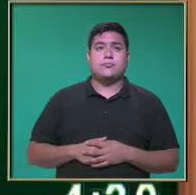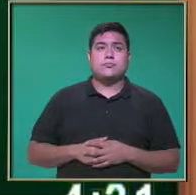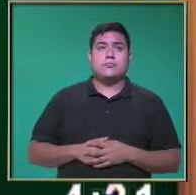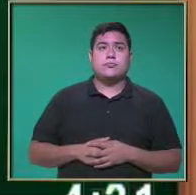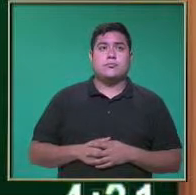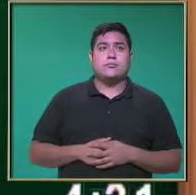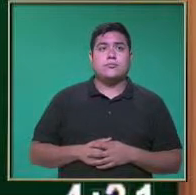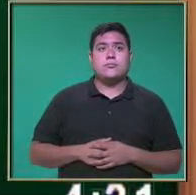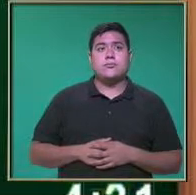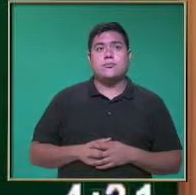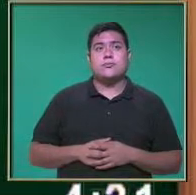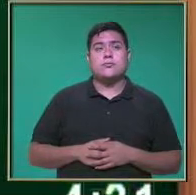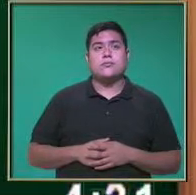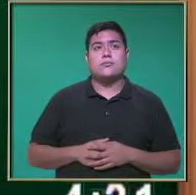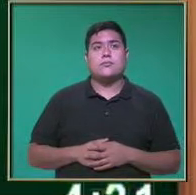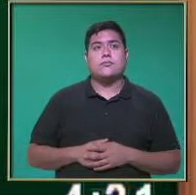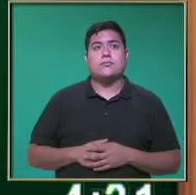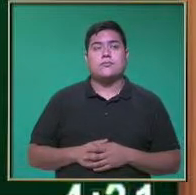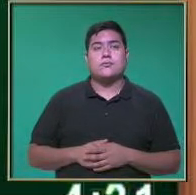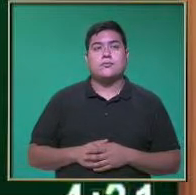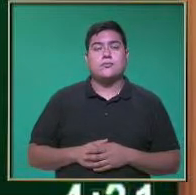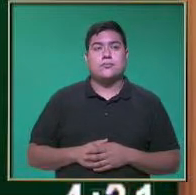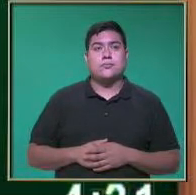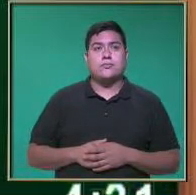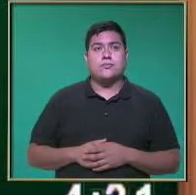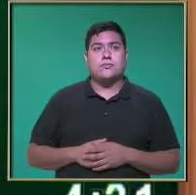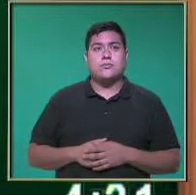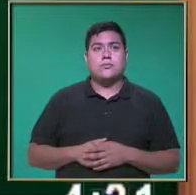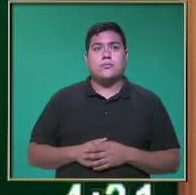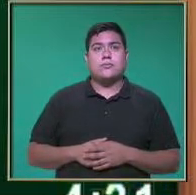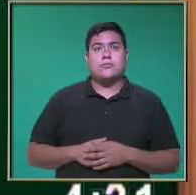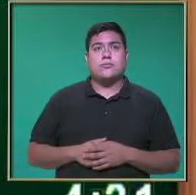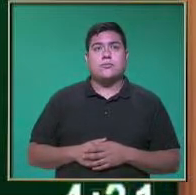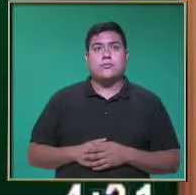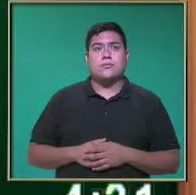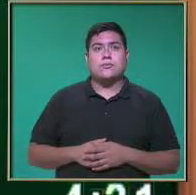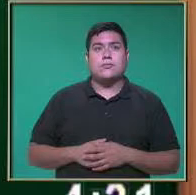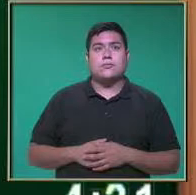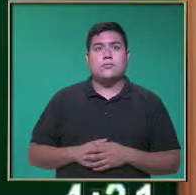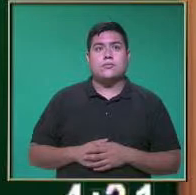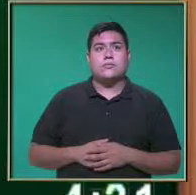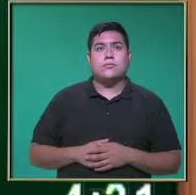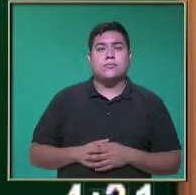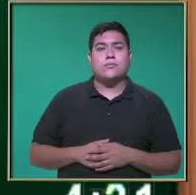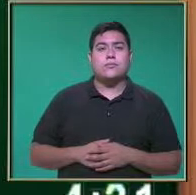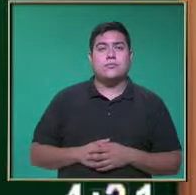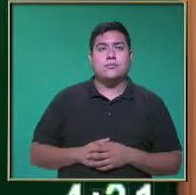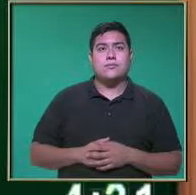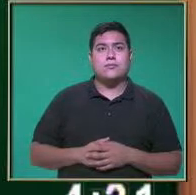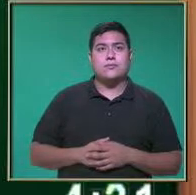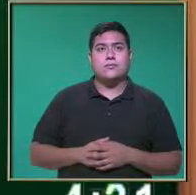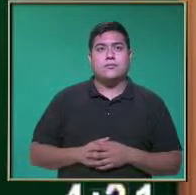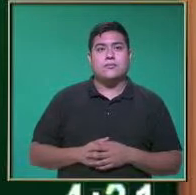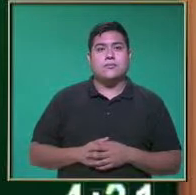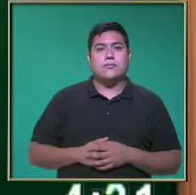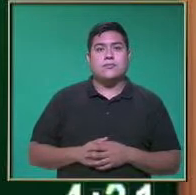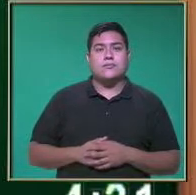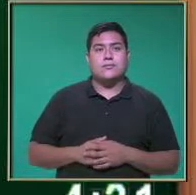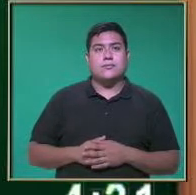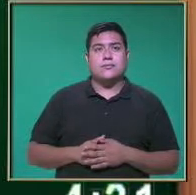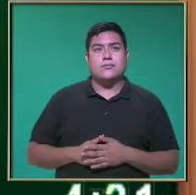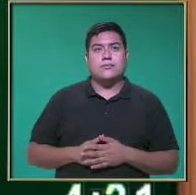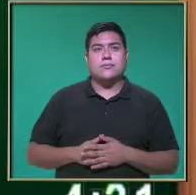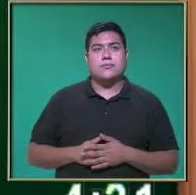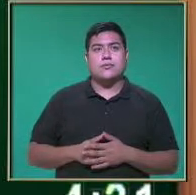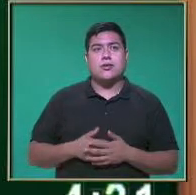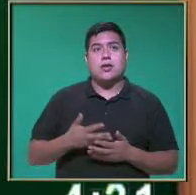A fox once saw a crow fly off with a piece of cheese in its beak and settle on a branch of a